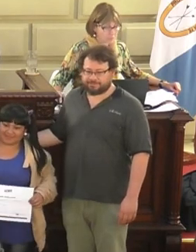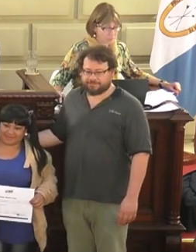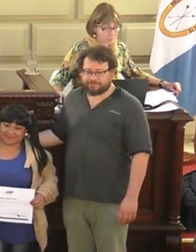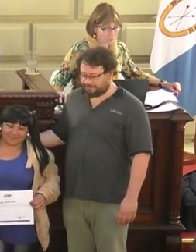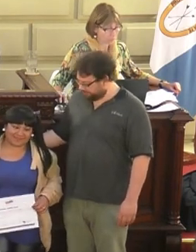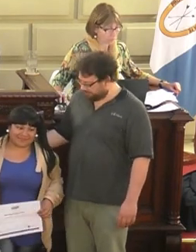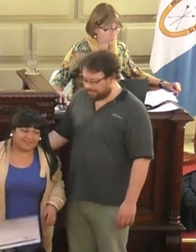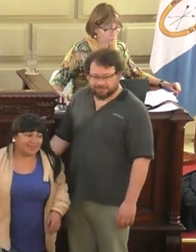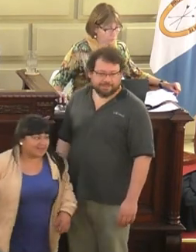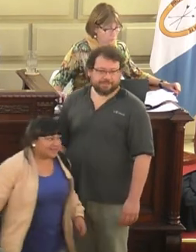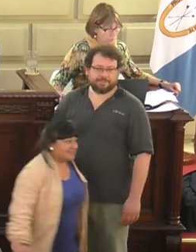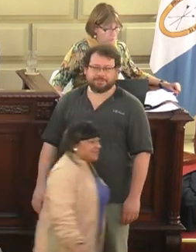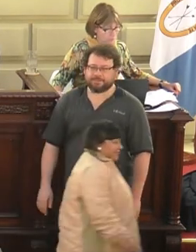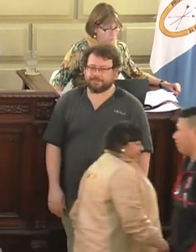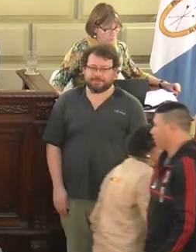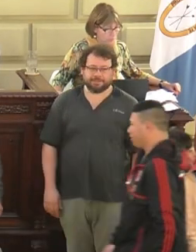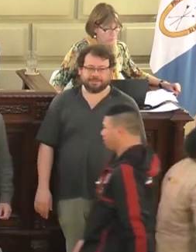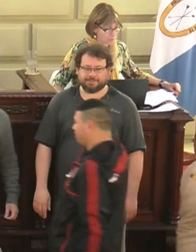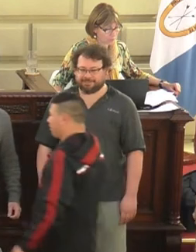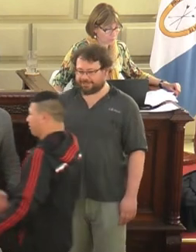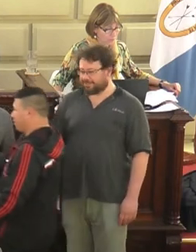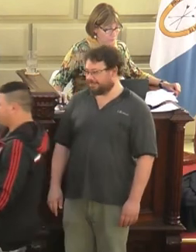Diputada Rocío Campos.